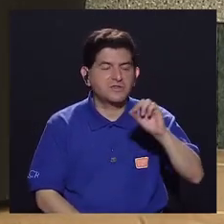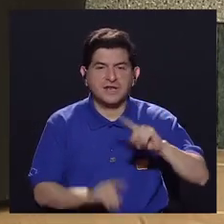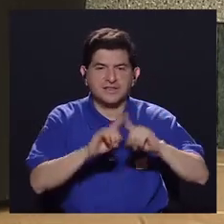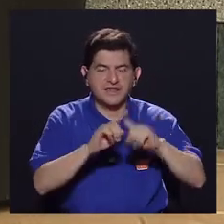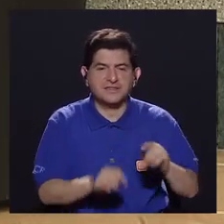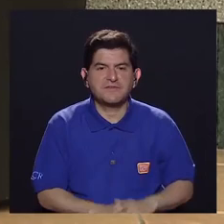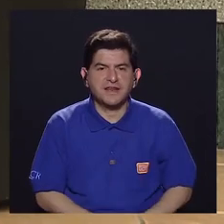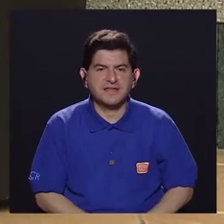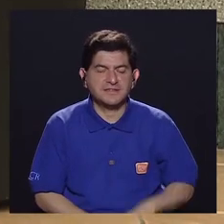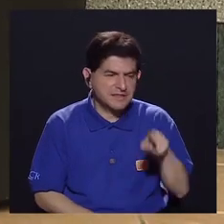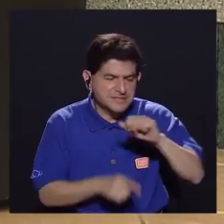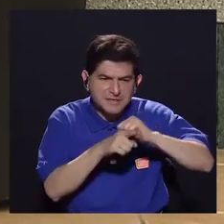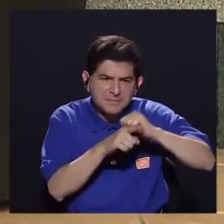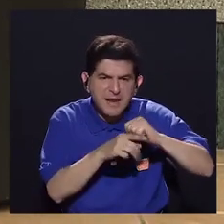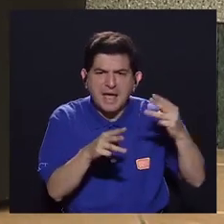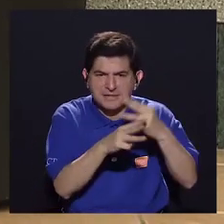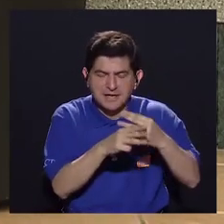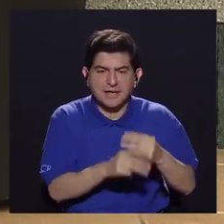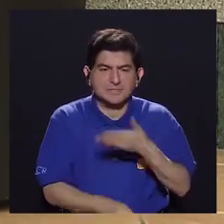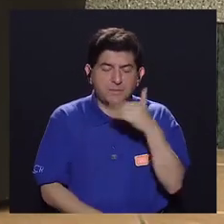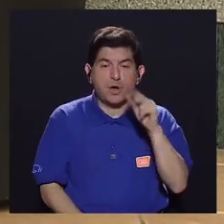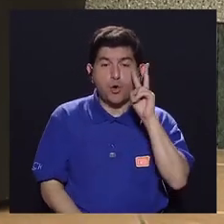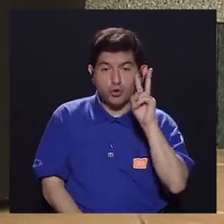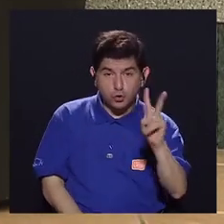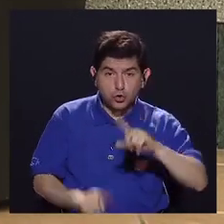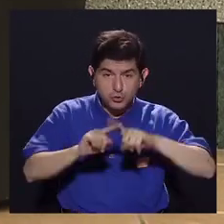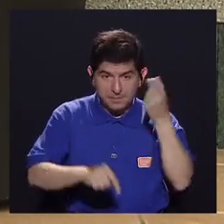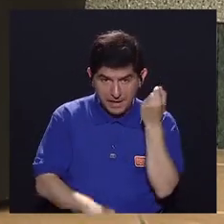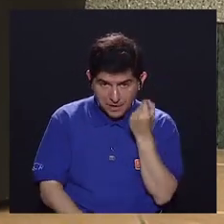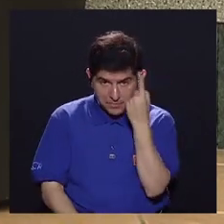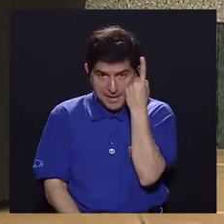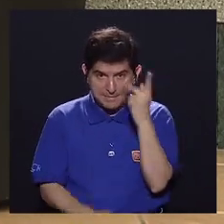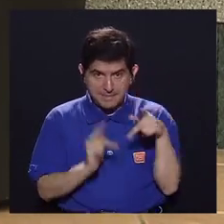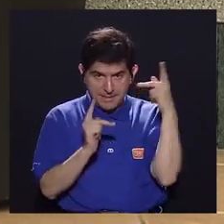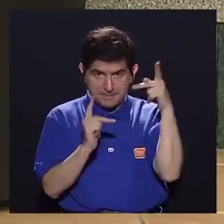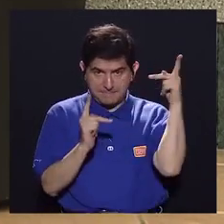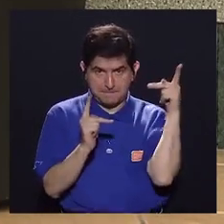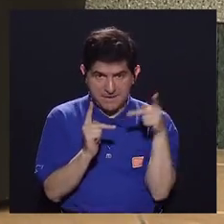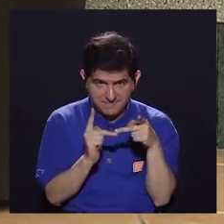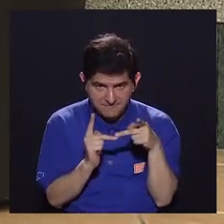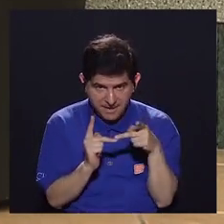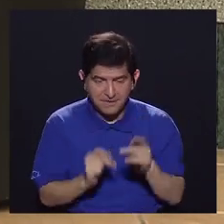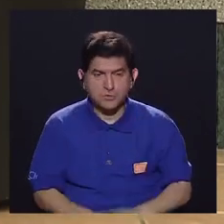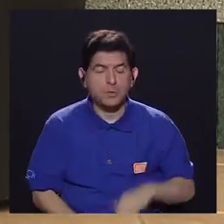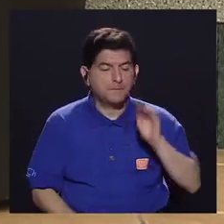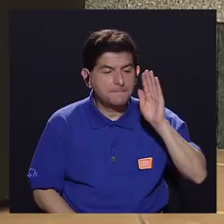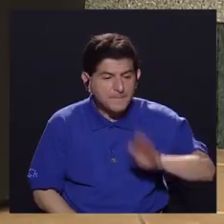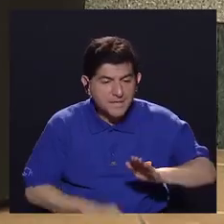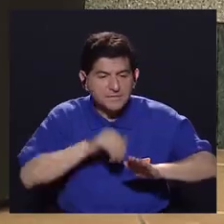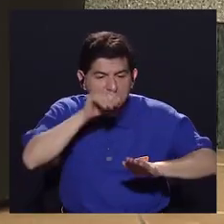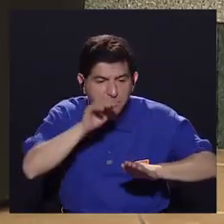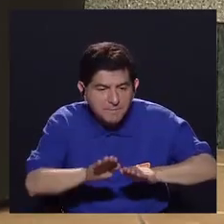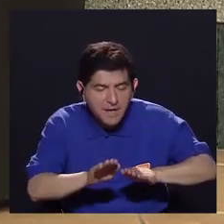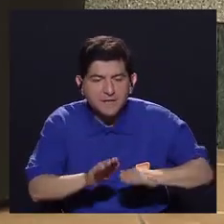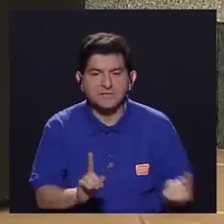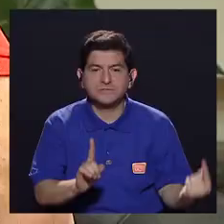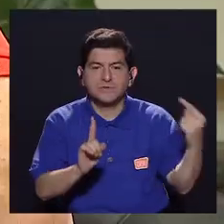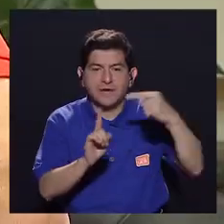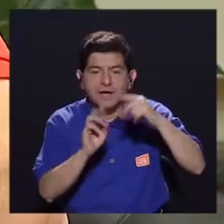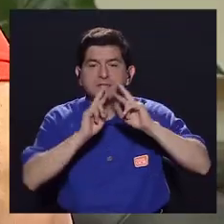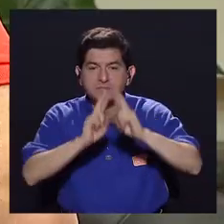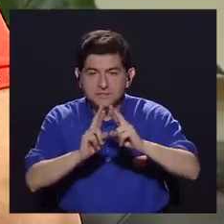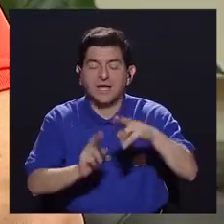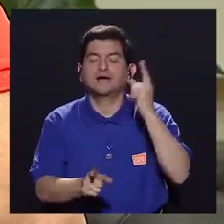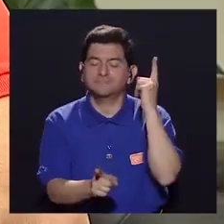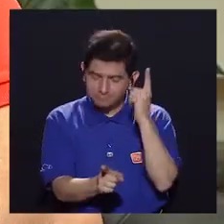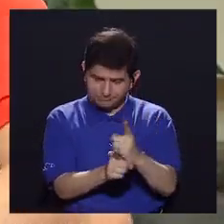30 operaciones matemáticas, sino tal vez que haga dos, pero que las comprenda perfectamente los pasos que llevaron